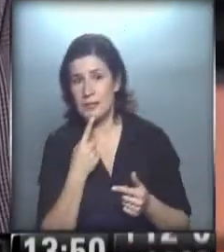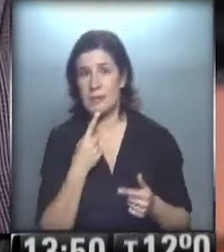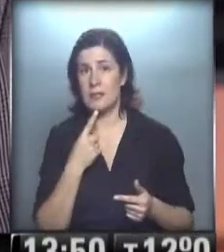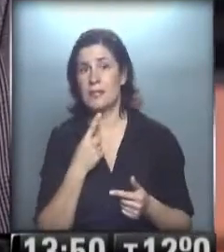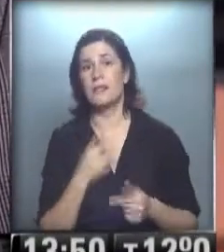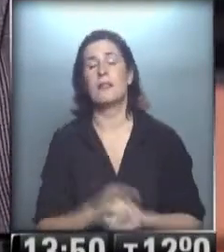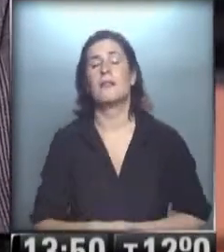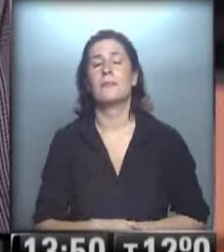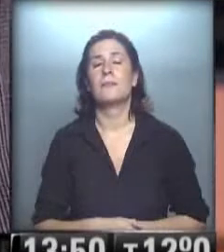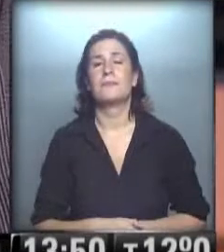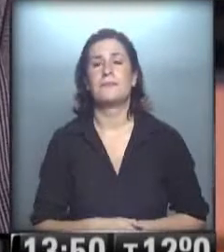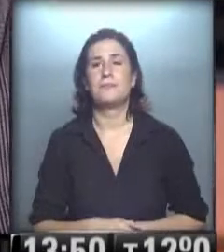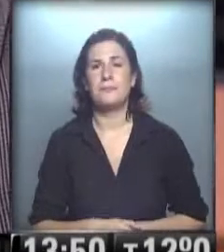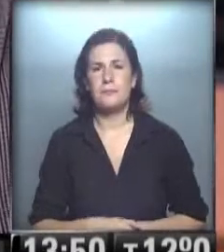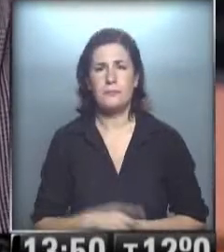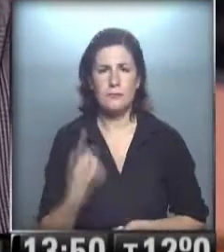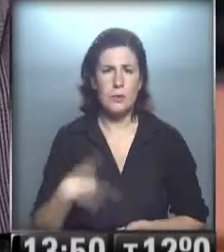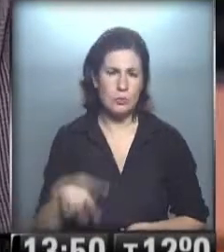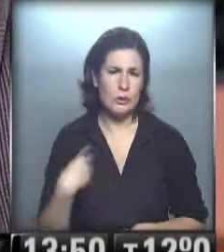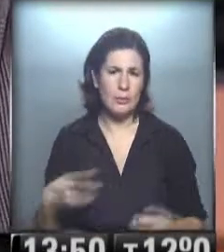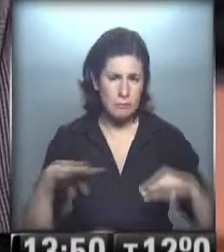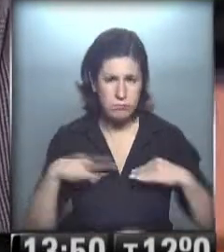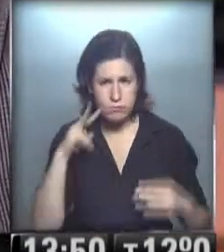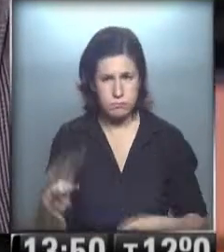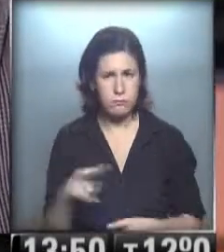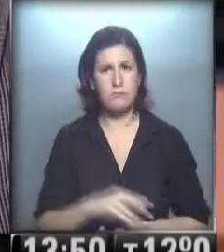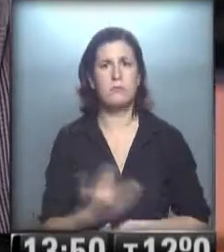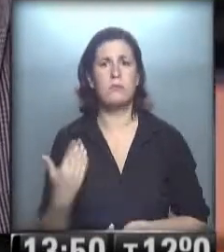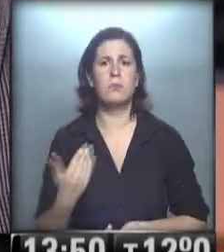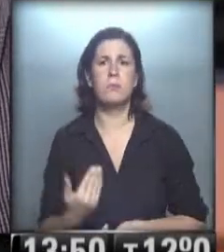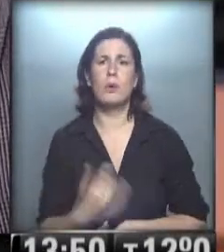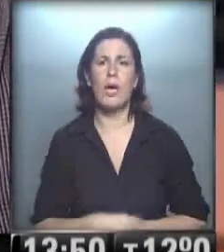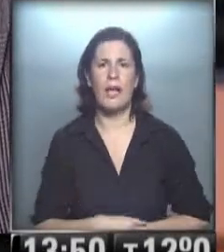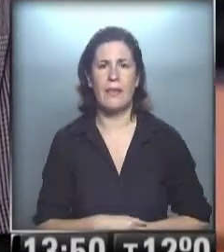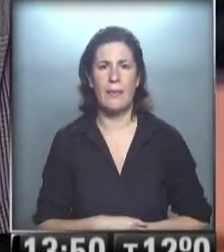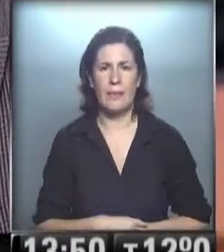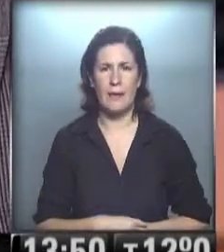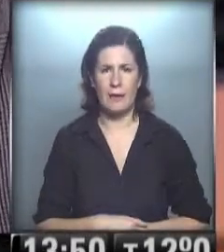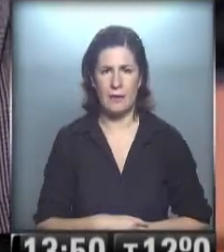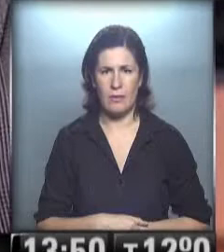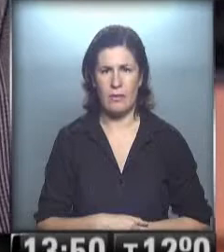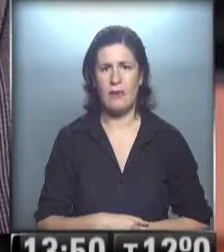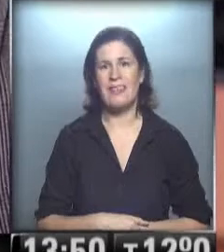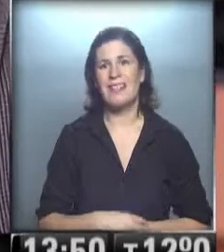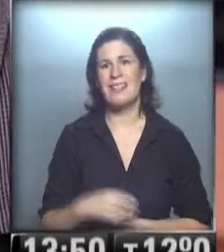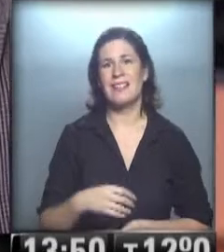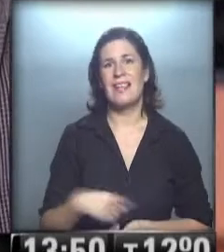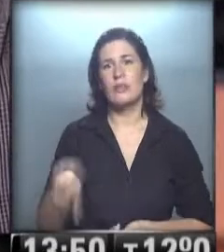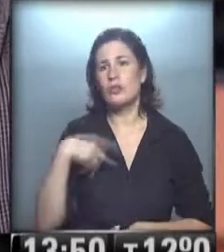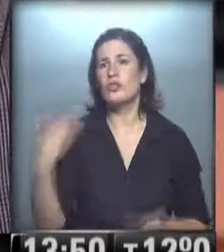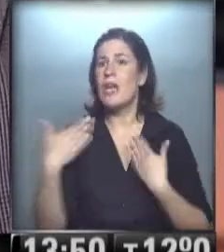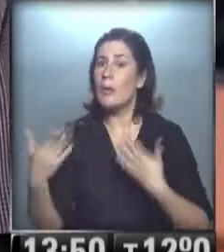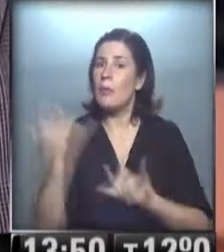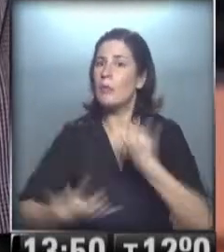Victorino Luján, a quien actualmente lo pueden ver si van a ver Corteo, en un papel muy importante en el último show que trajo a la Argentina el Cirque du Soleil. Y estuvimos hablando con ellos para